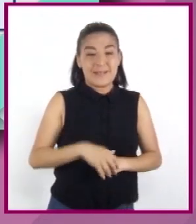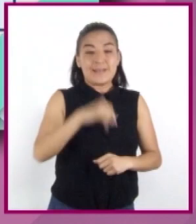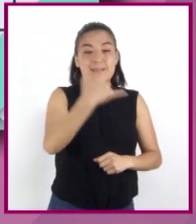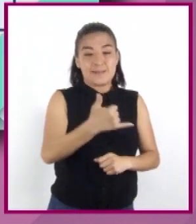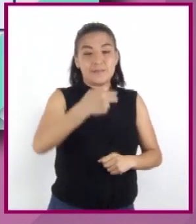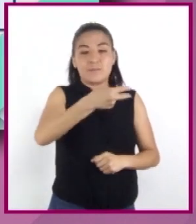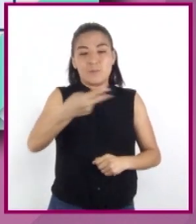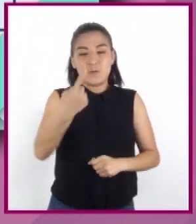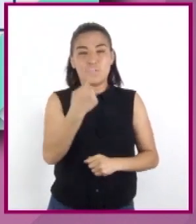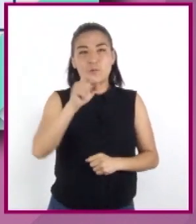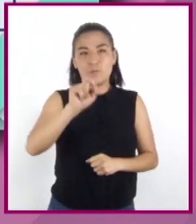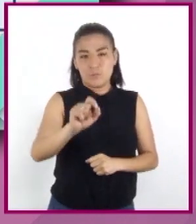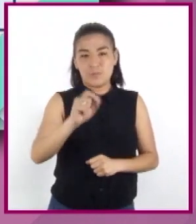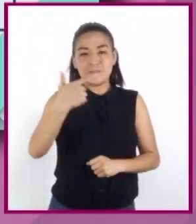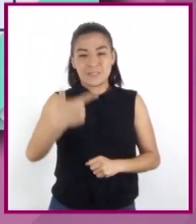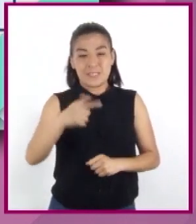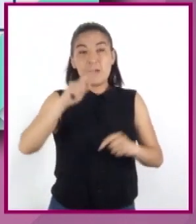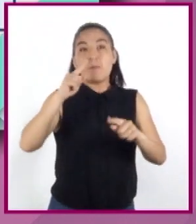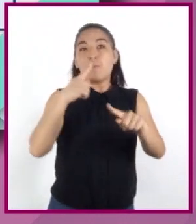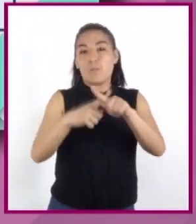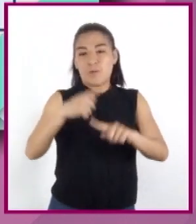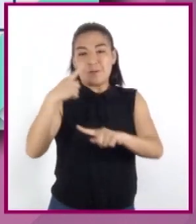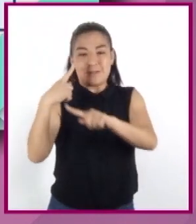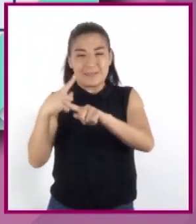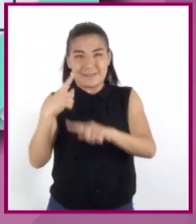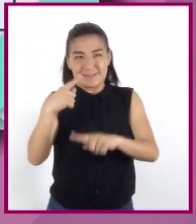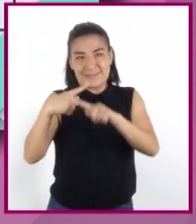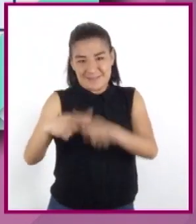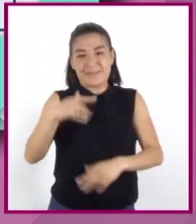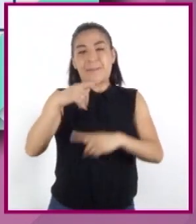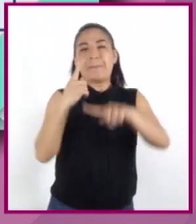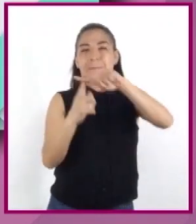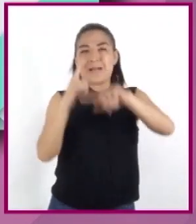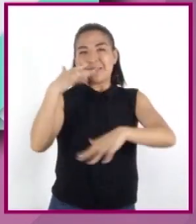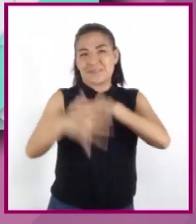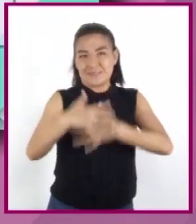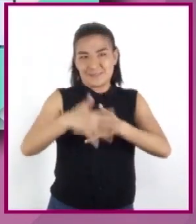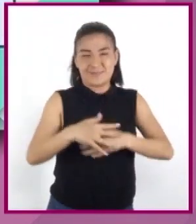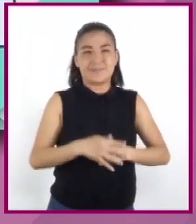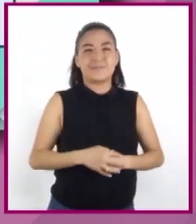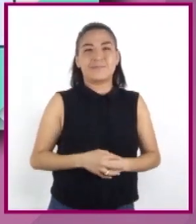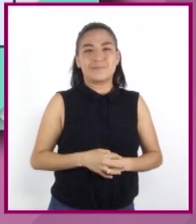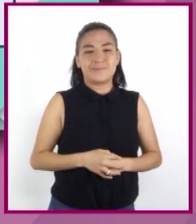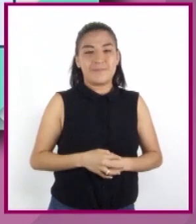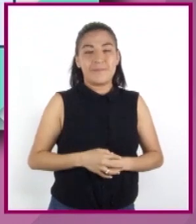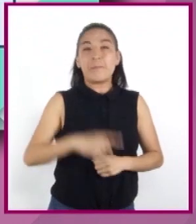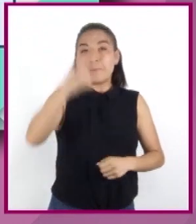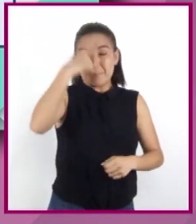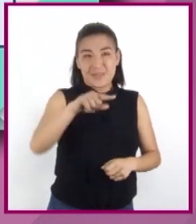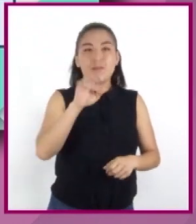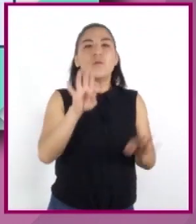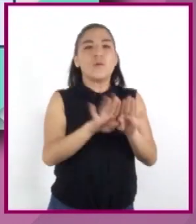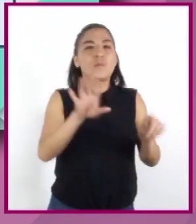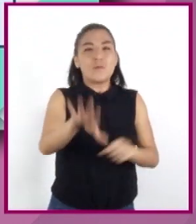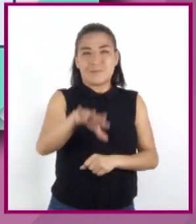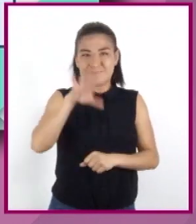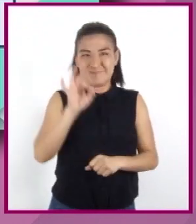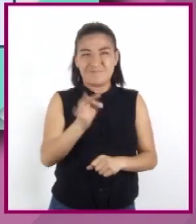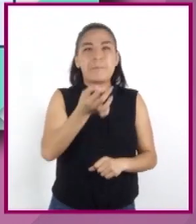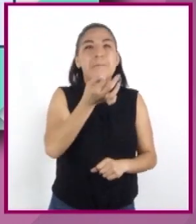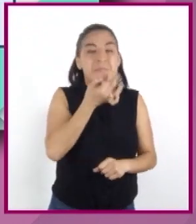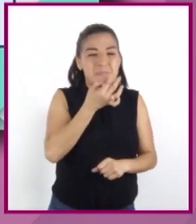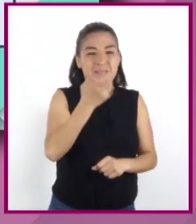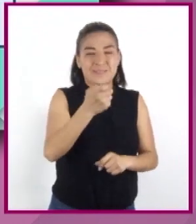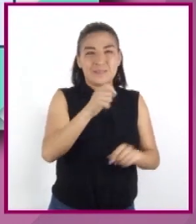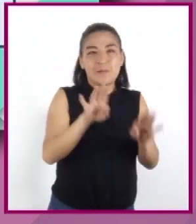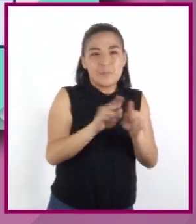a 1.7 por X más 15. Para encontrar los minutos que tarda en llegar la